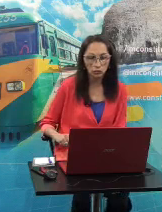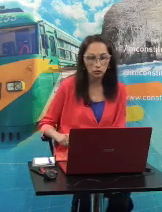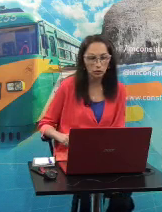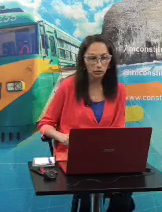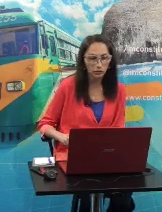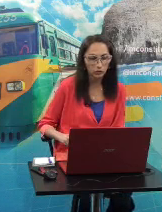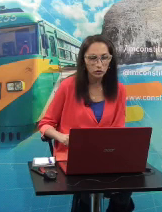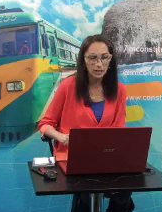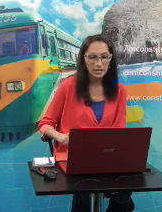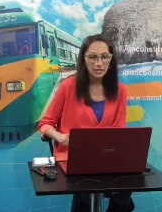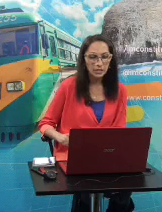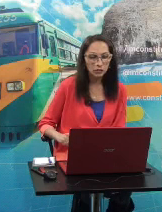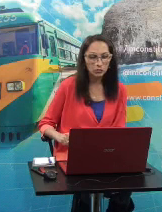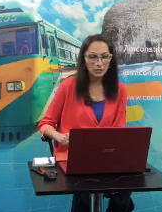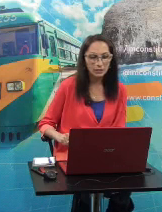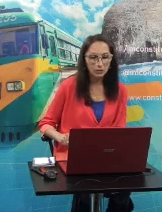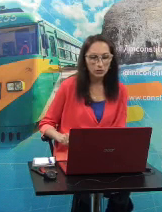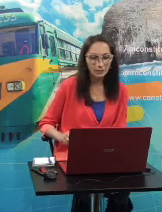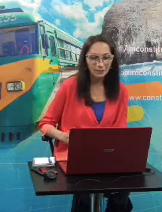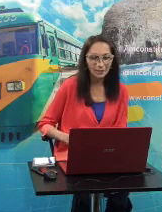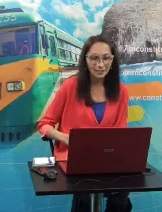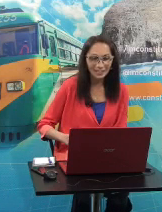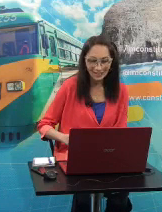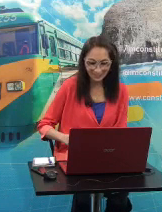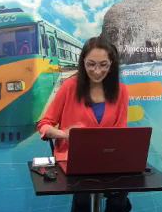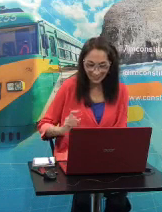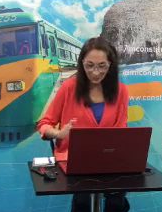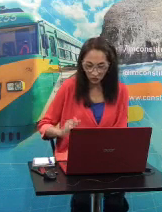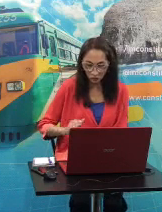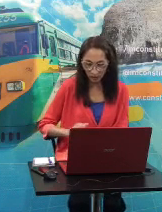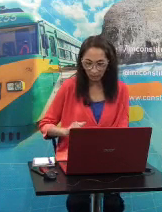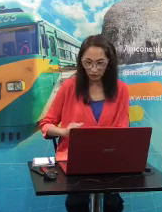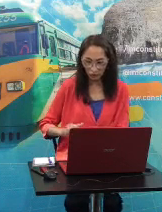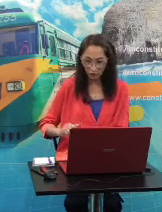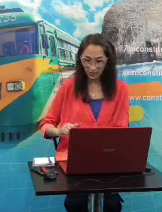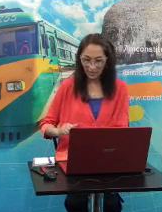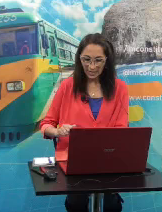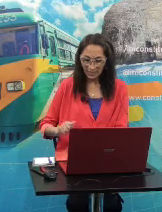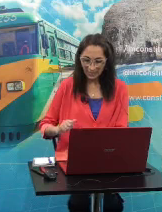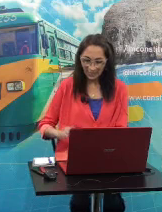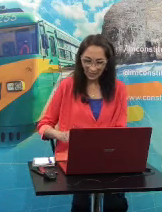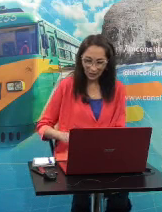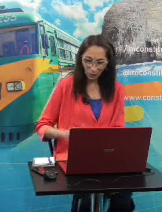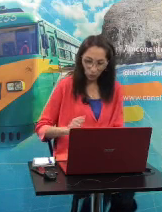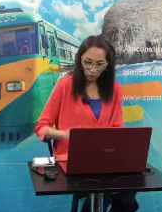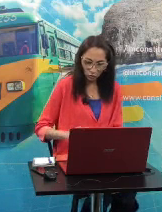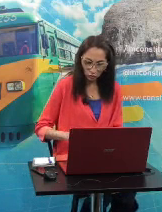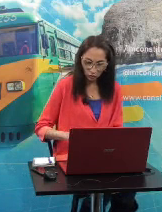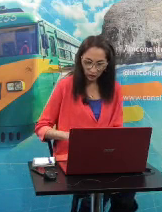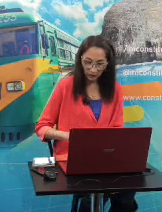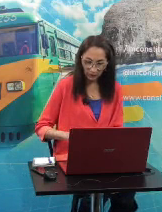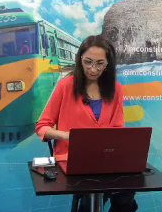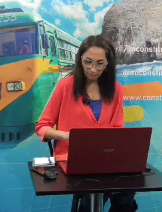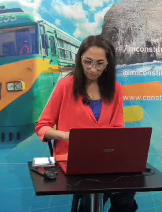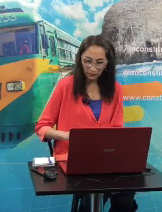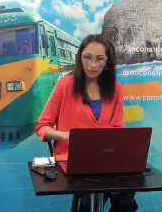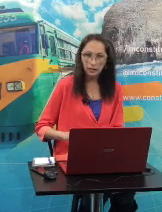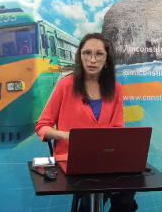posible reducción de los efectos neutralizadores de las inyecciones. Por eso es que algunos